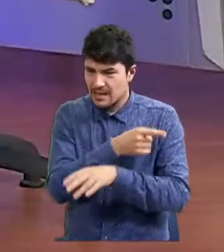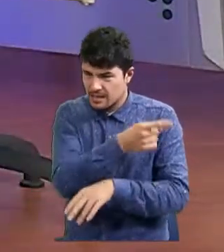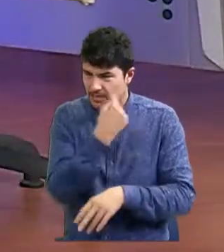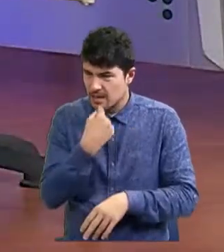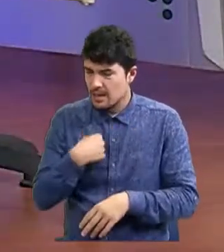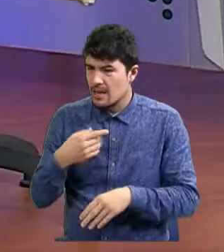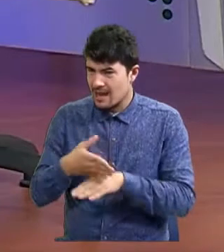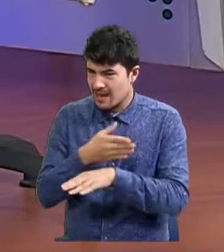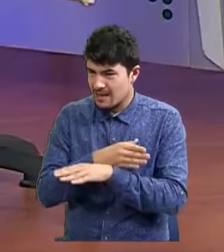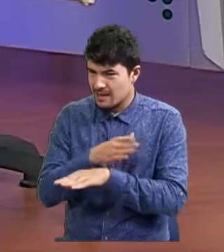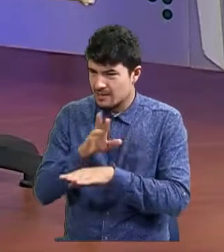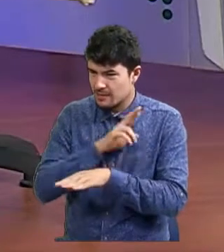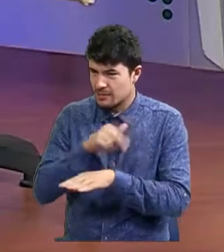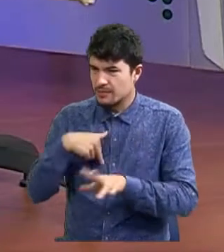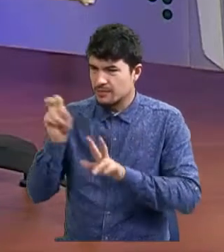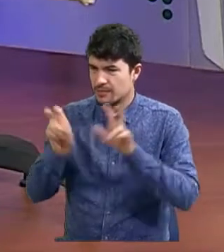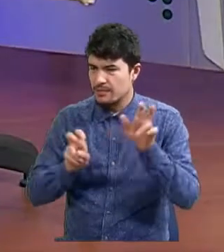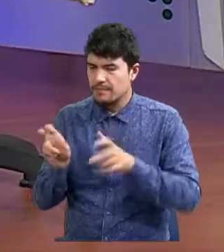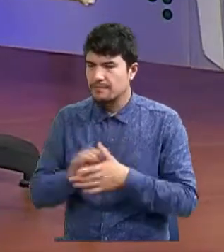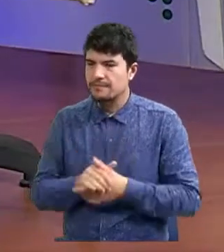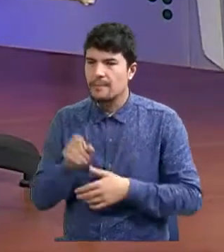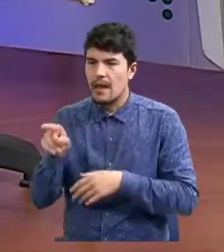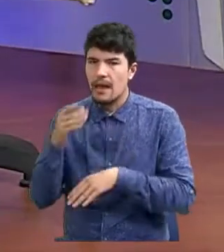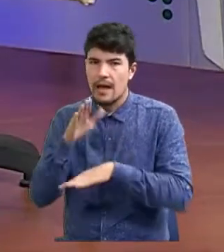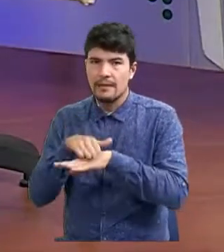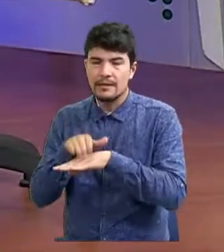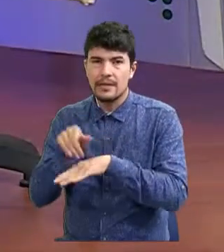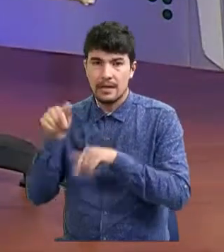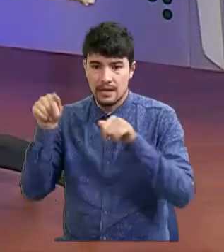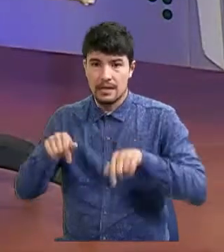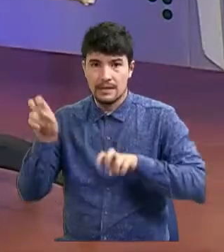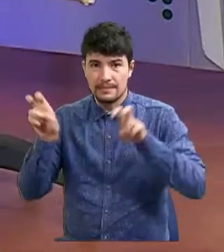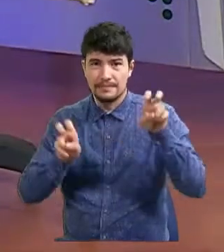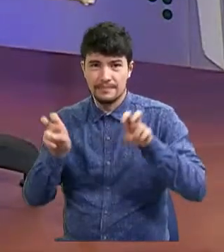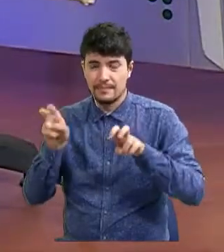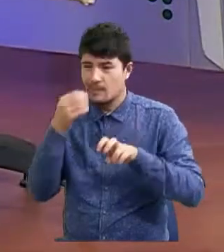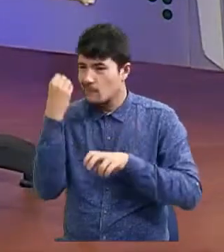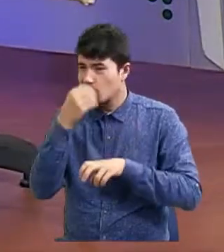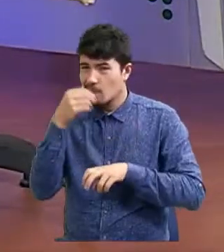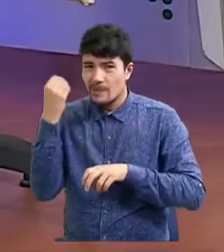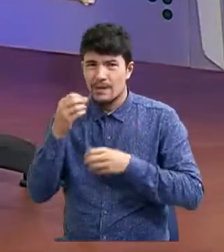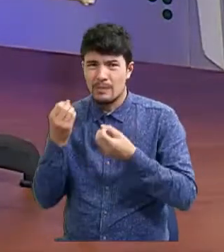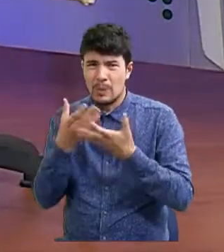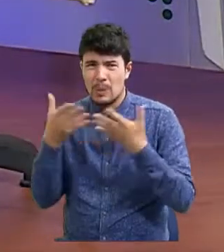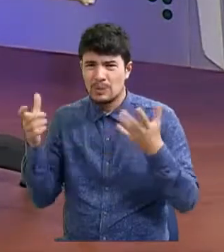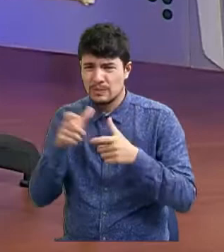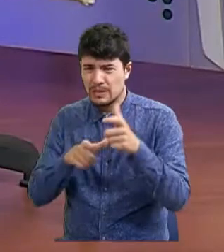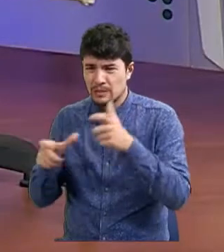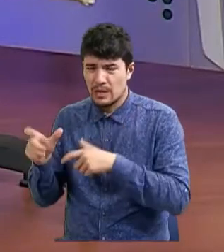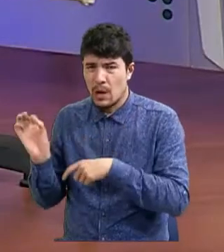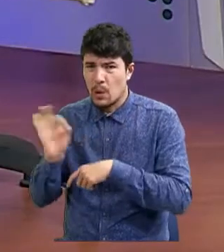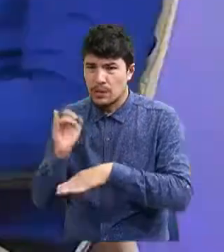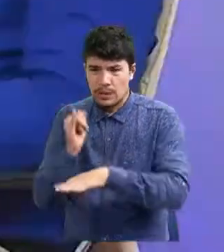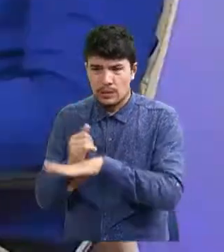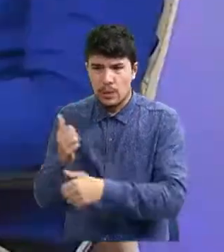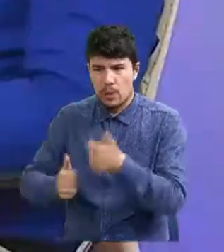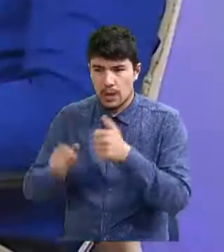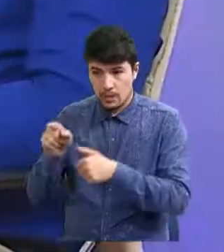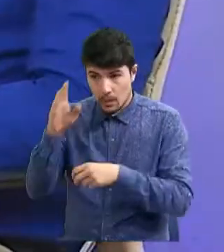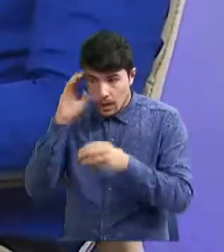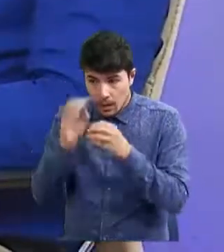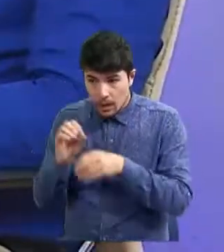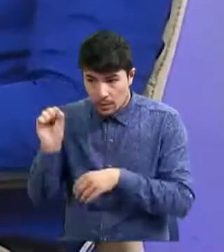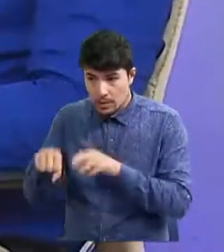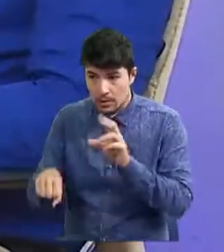antes de irnos a la pausa, señalaba que la corrupción no va en las instituciones, sino en las personas. ¿Usted está de acuerdo con esto? Bueno, yo estoy de